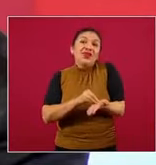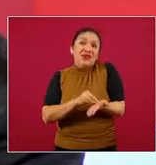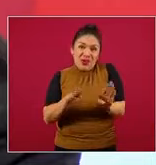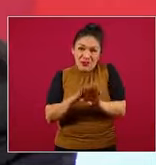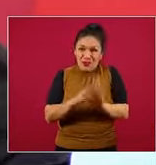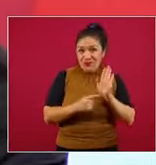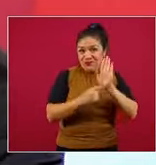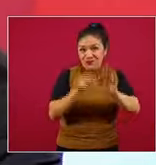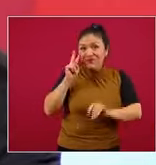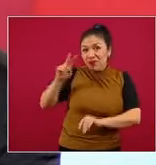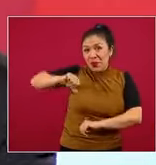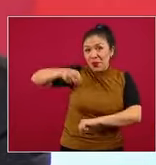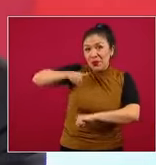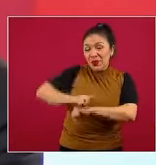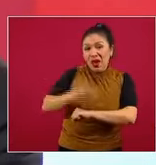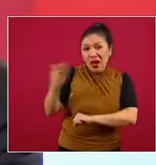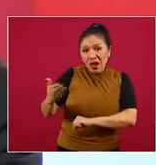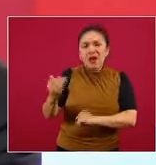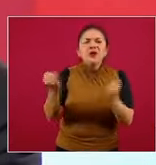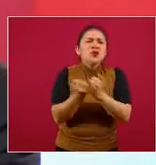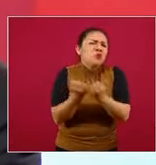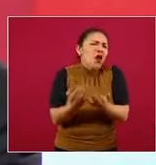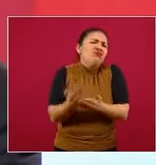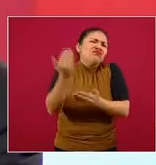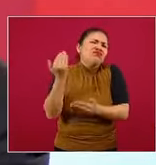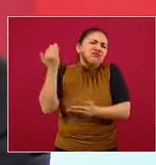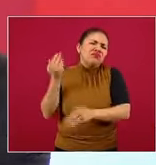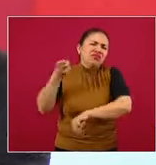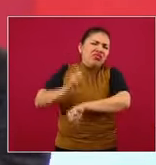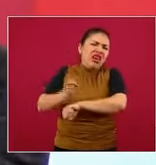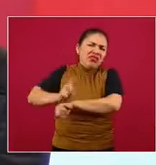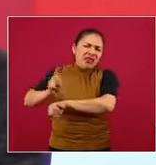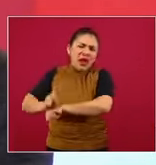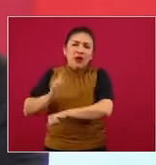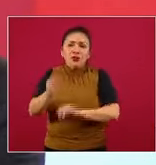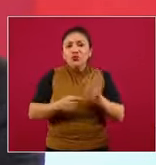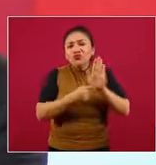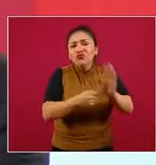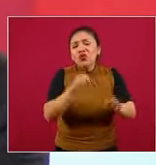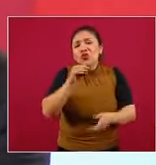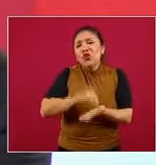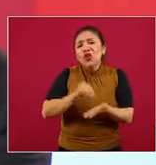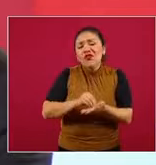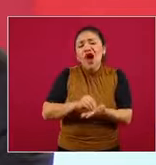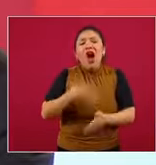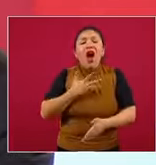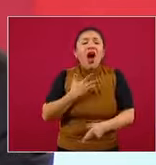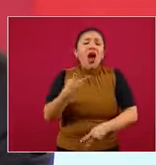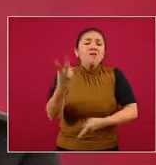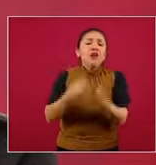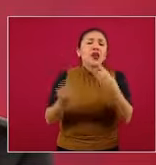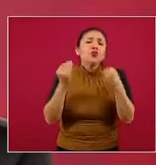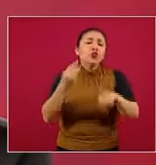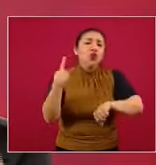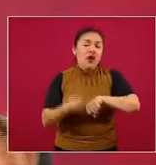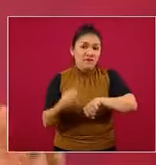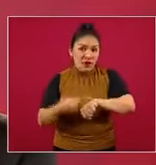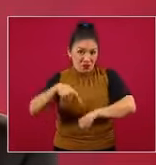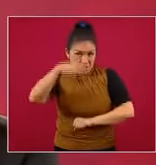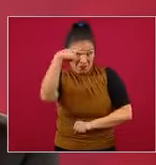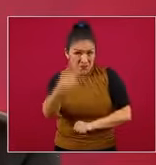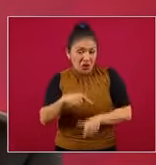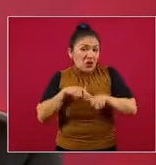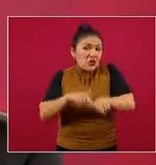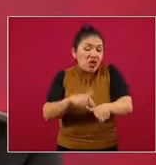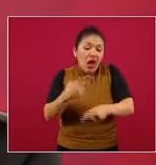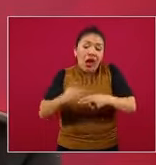acaba de presentar el doctor Alomía, y lo hemos presentado casi diariamente, todavía está en una fase activa. México tiene y tendrá, al